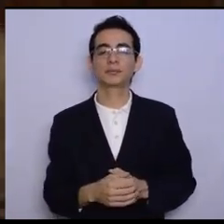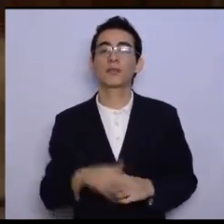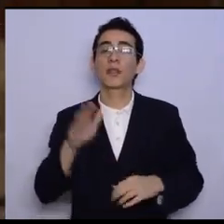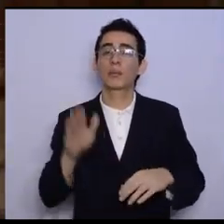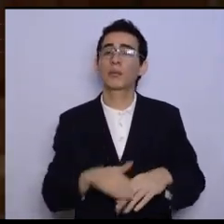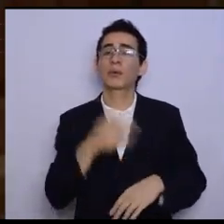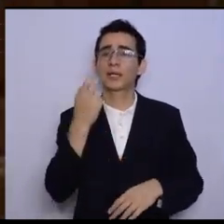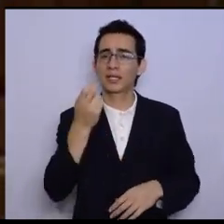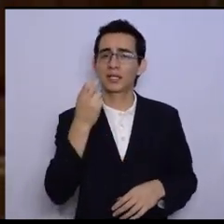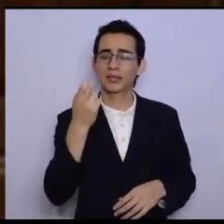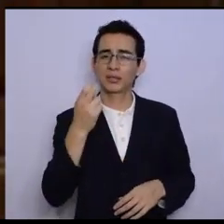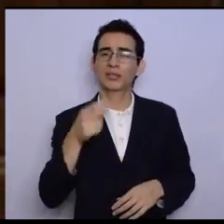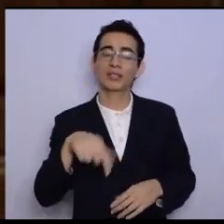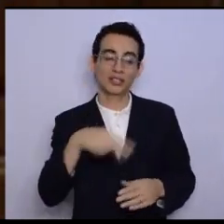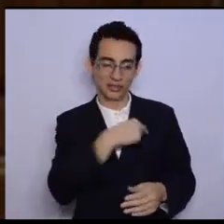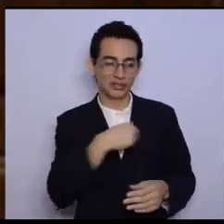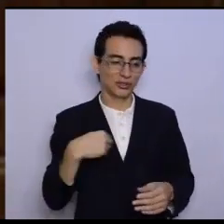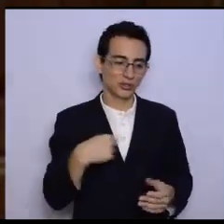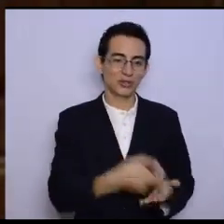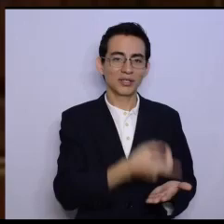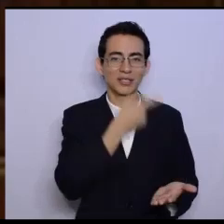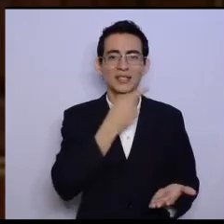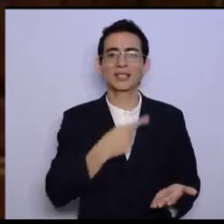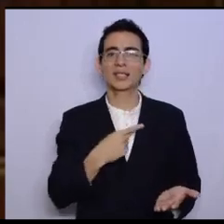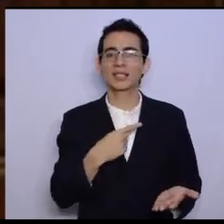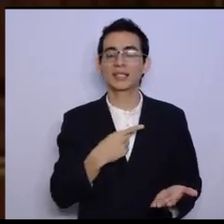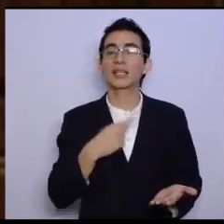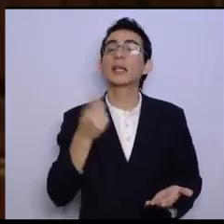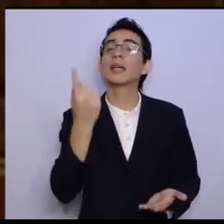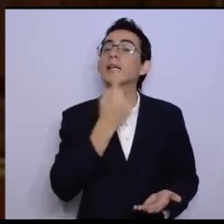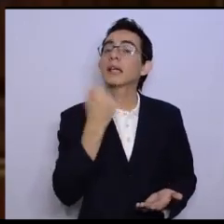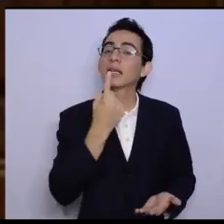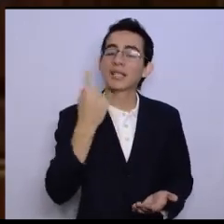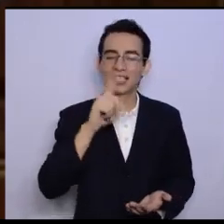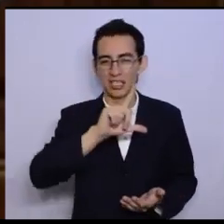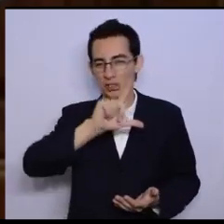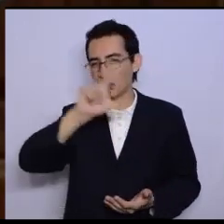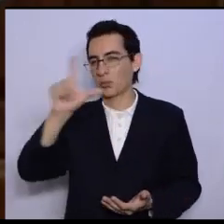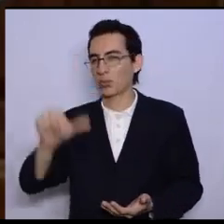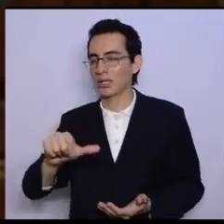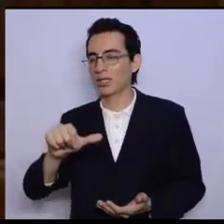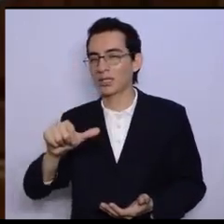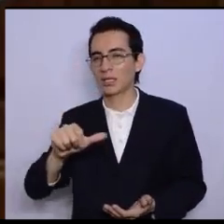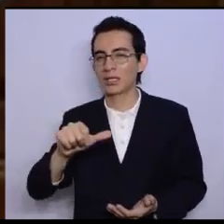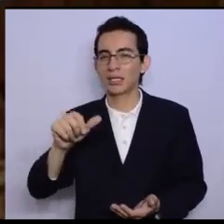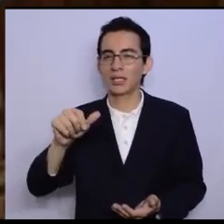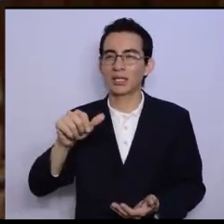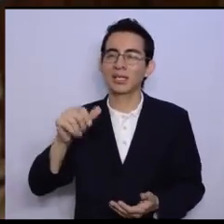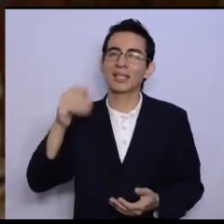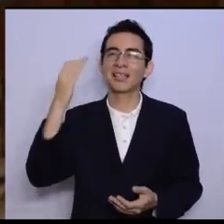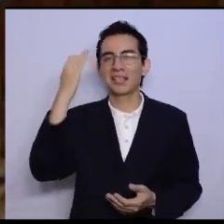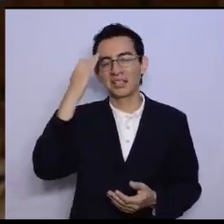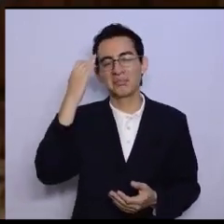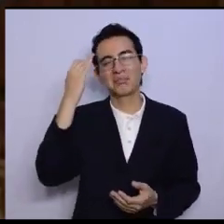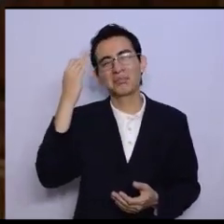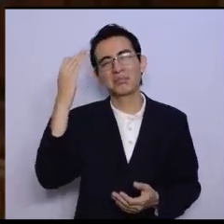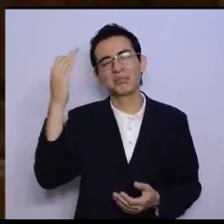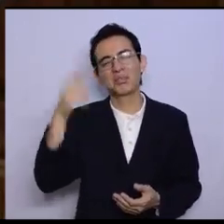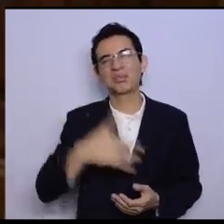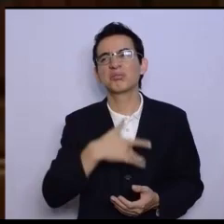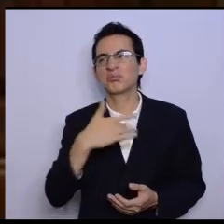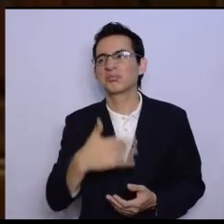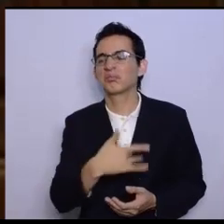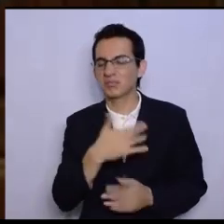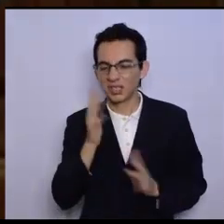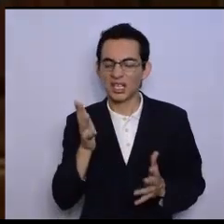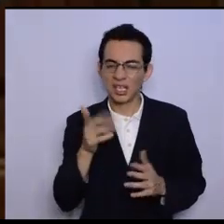Por eso dan las instrucciones de que después que un tiempo prudente, tú limpies